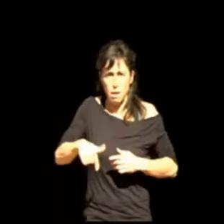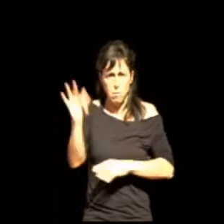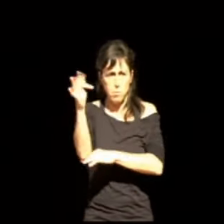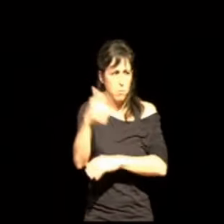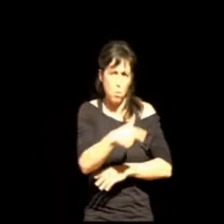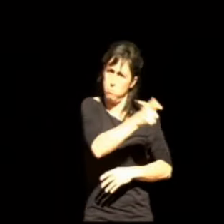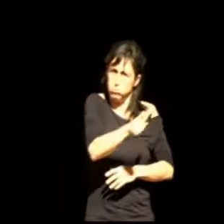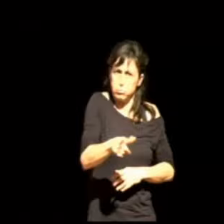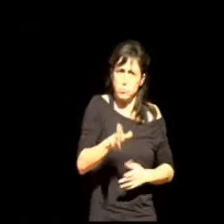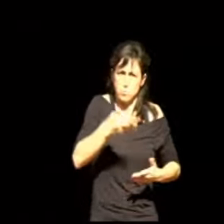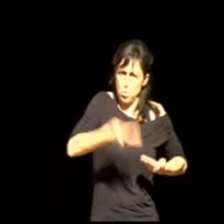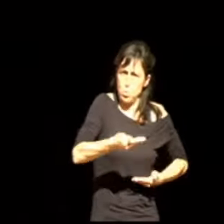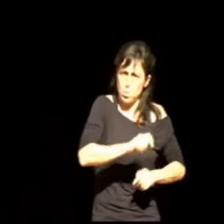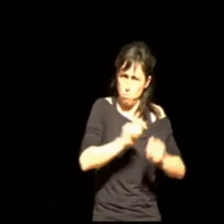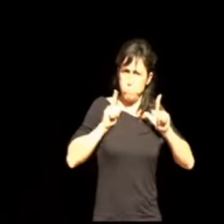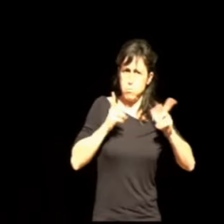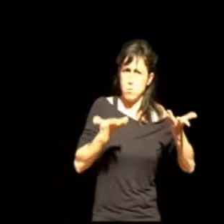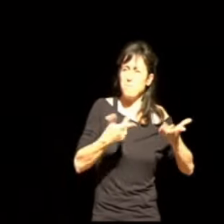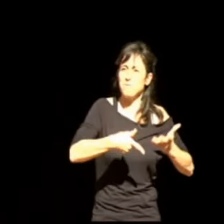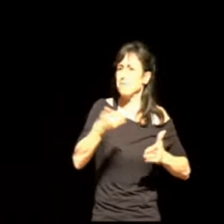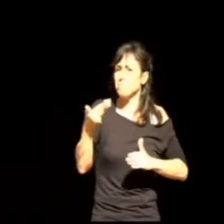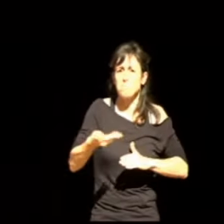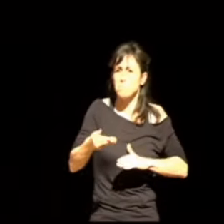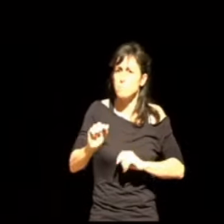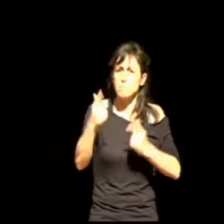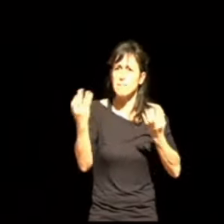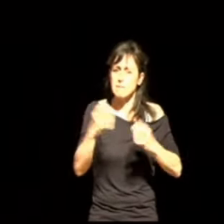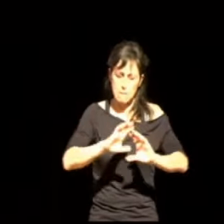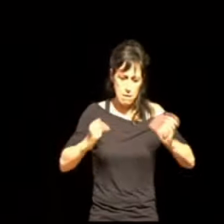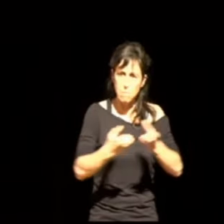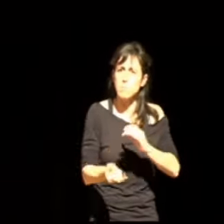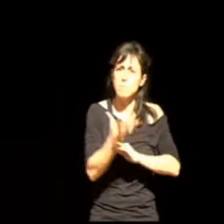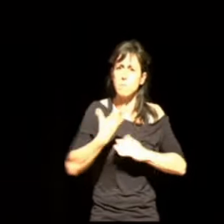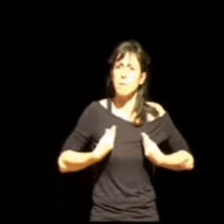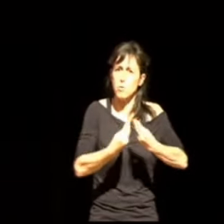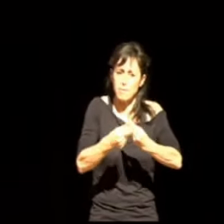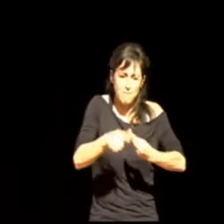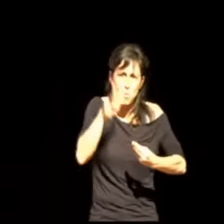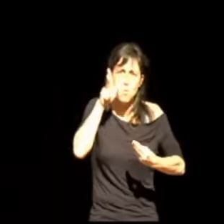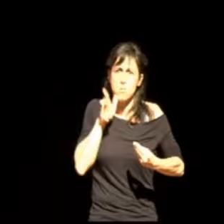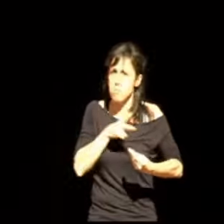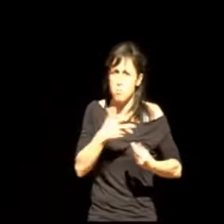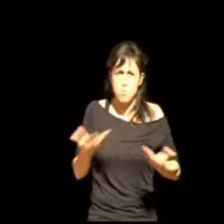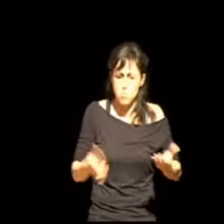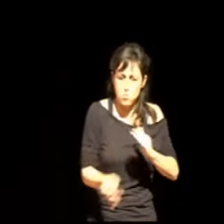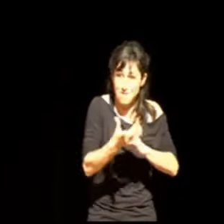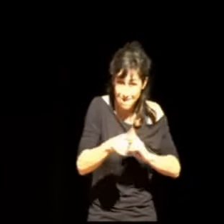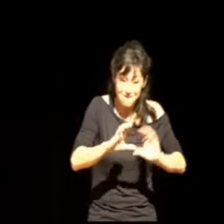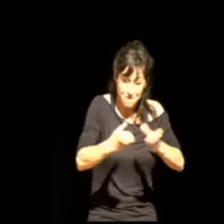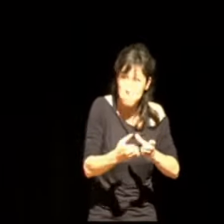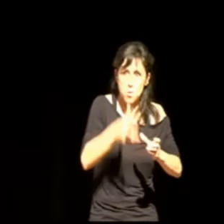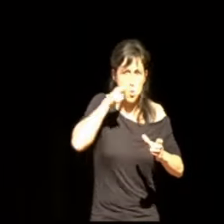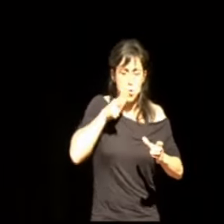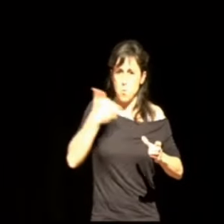gente importante. Pero sobre todo, fue fundamental el equipo que se creó de convivencia. Un lujo. Que se creara, fijaros cómo se